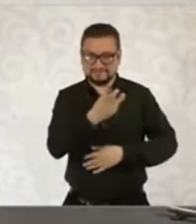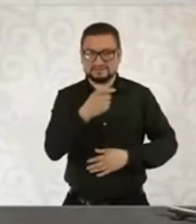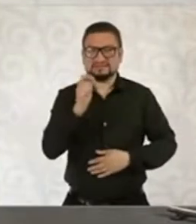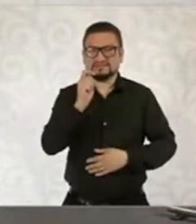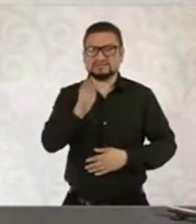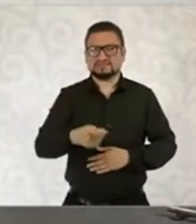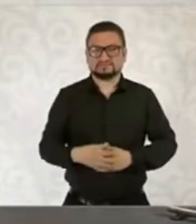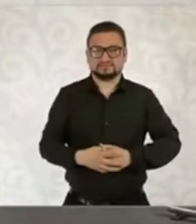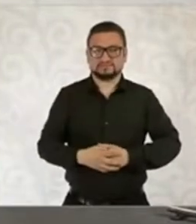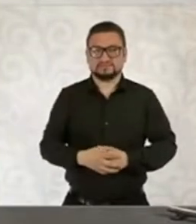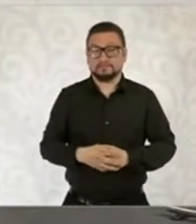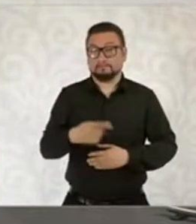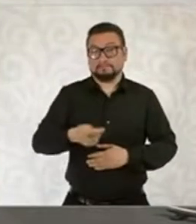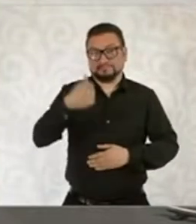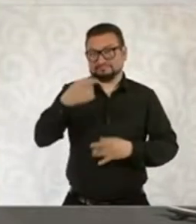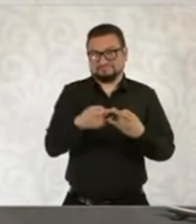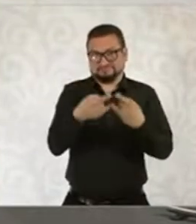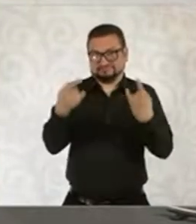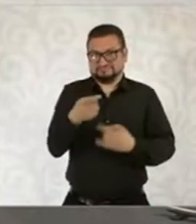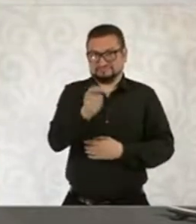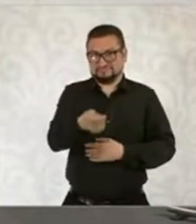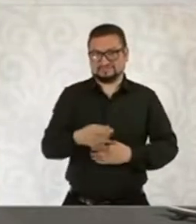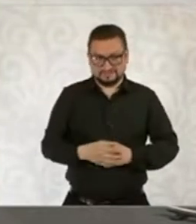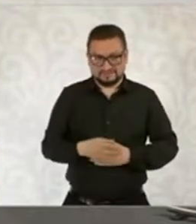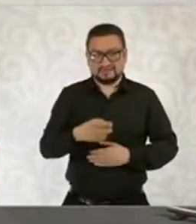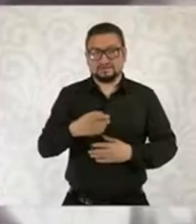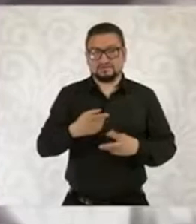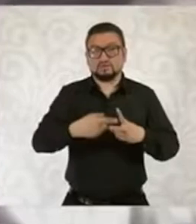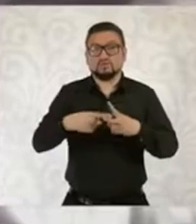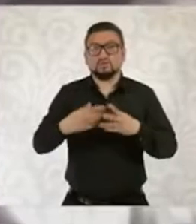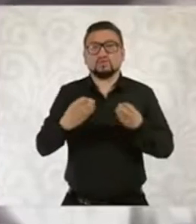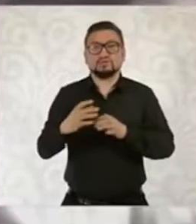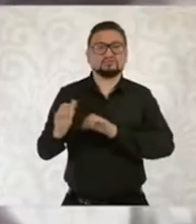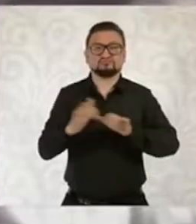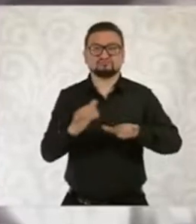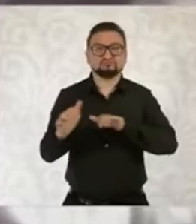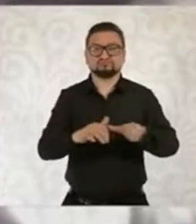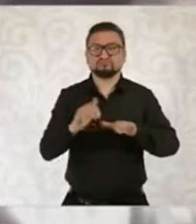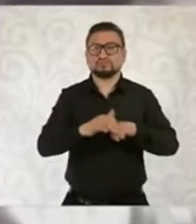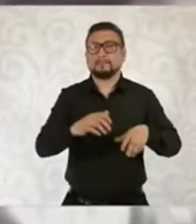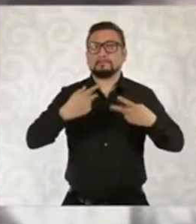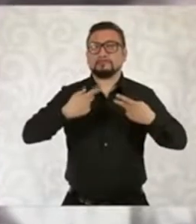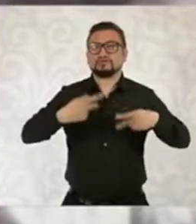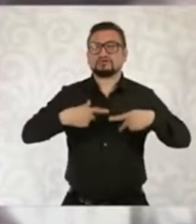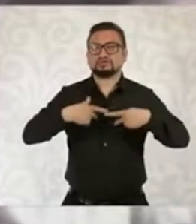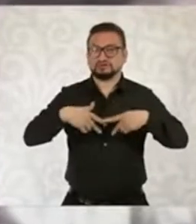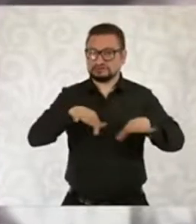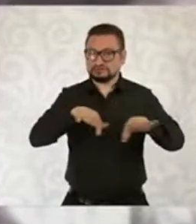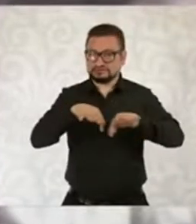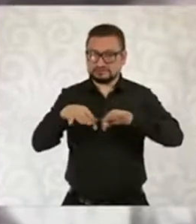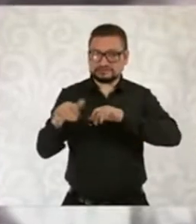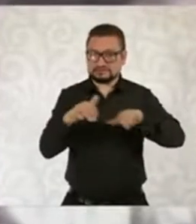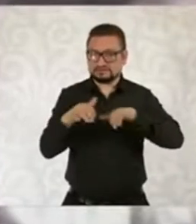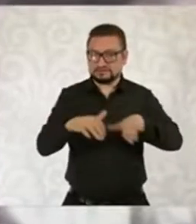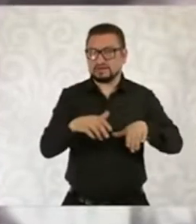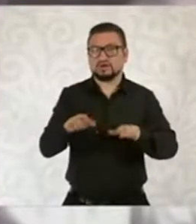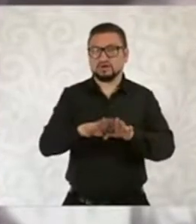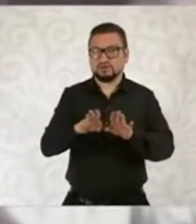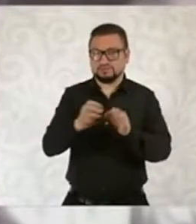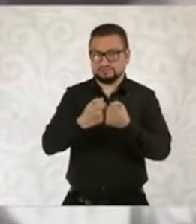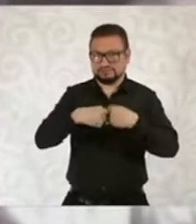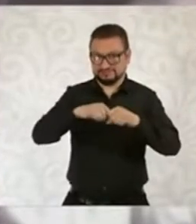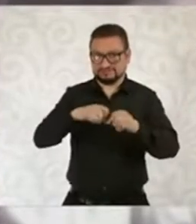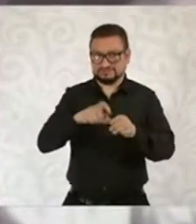Tenemos primero, histórico, el registro. El número de trabajadores registrados ante el Seguro